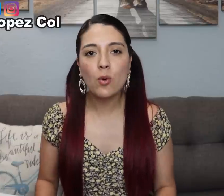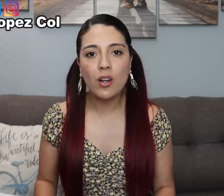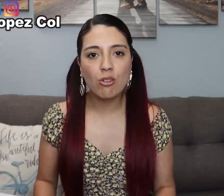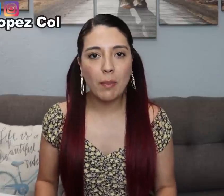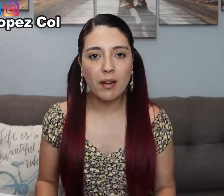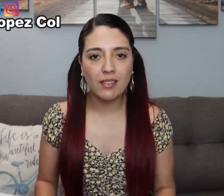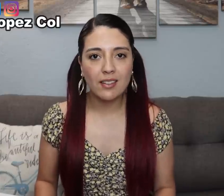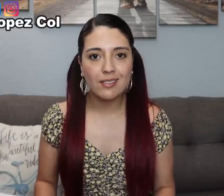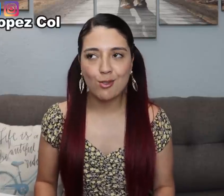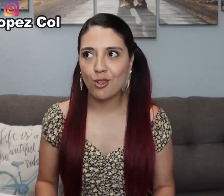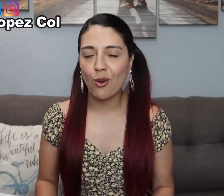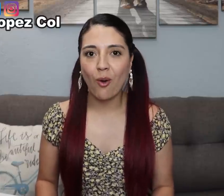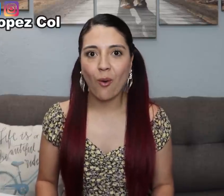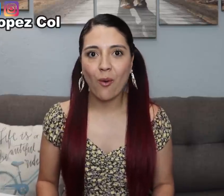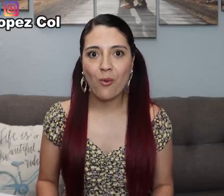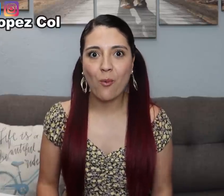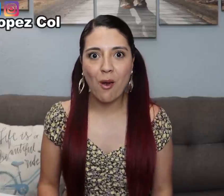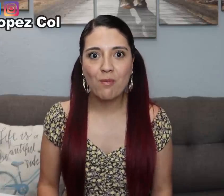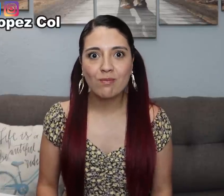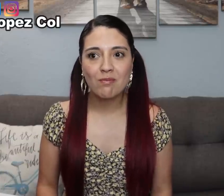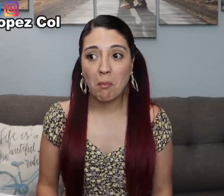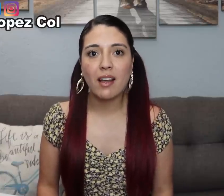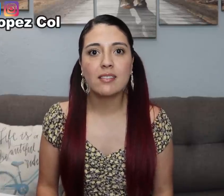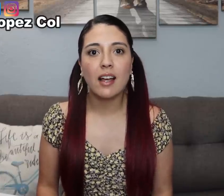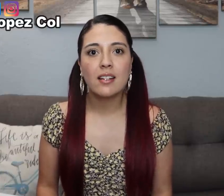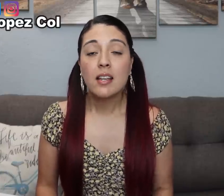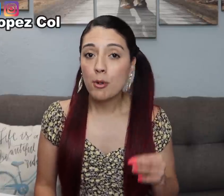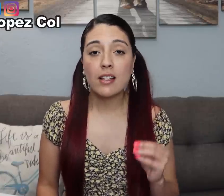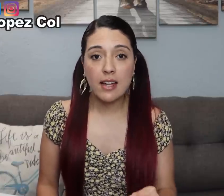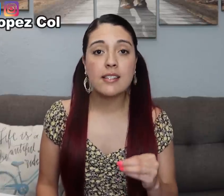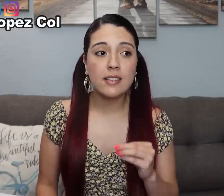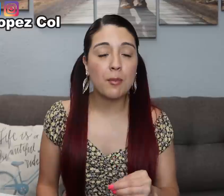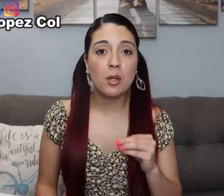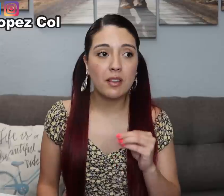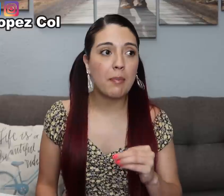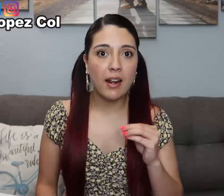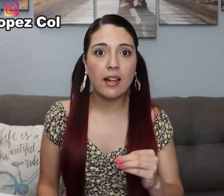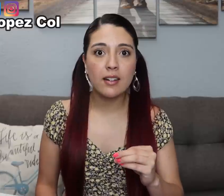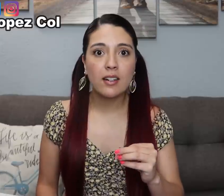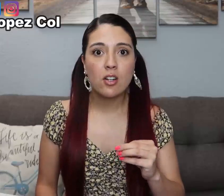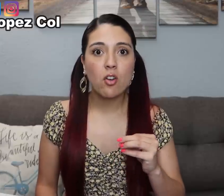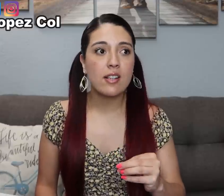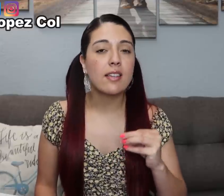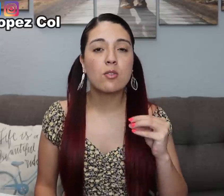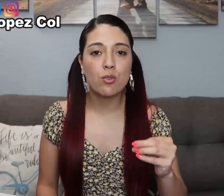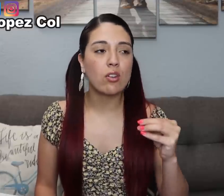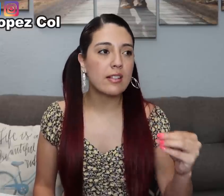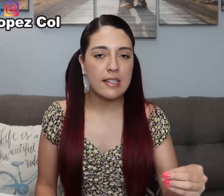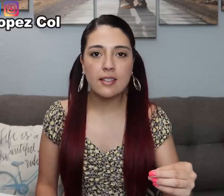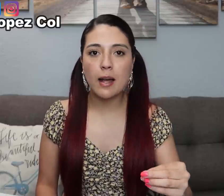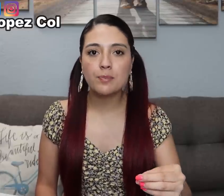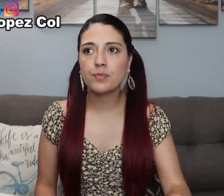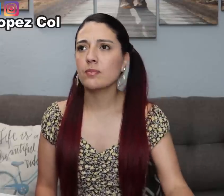de ninguna otra parte. Entonces yo digo, wow, me encanta. Porque ya necesitamos de verdad parar con ese